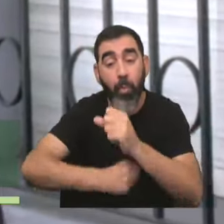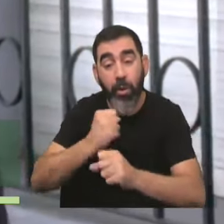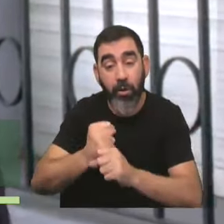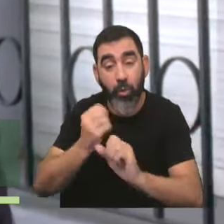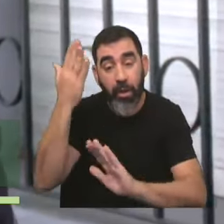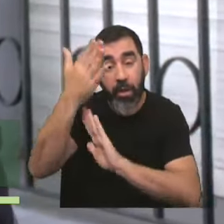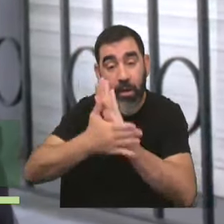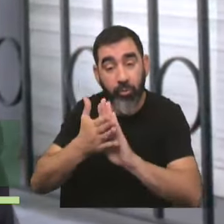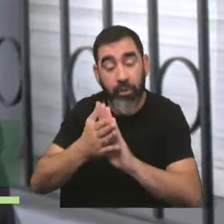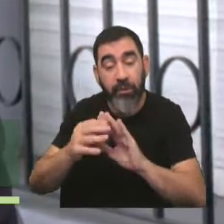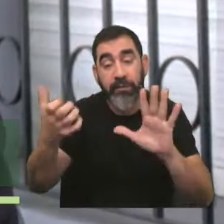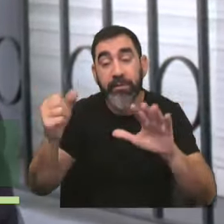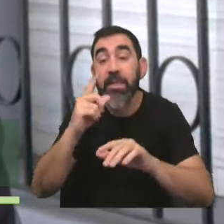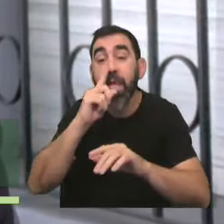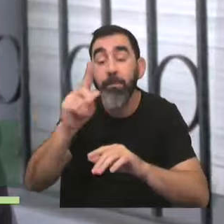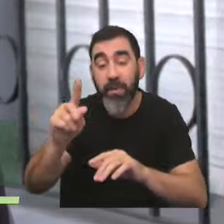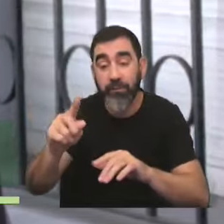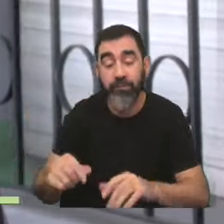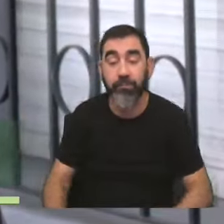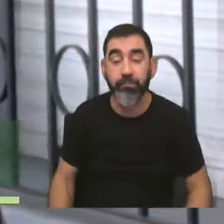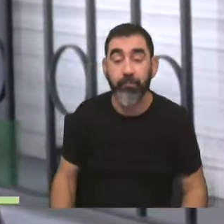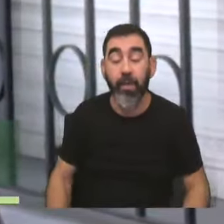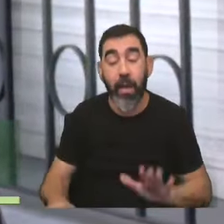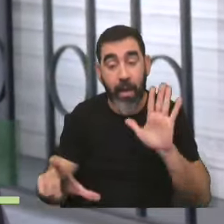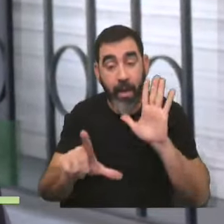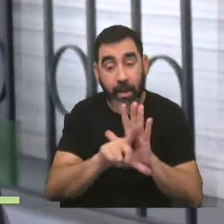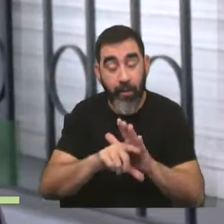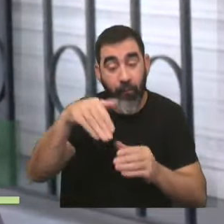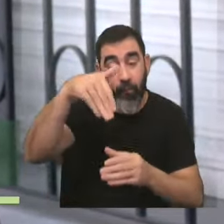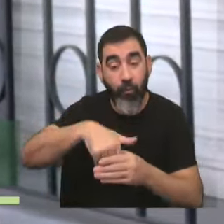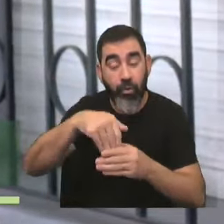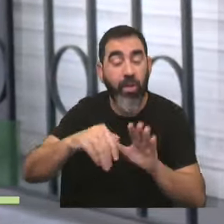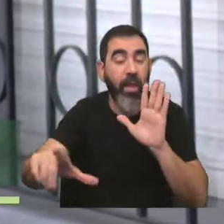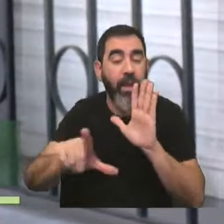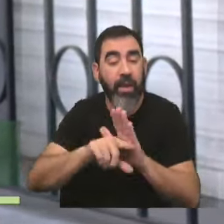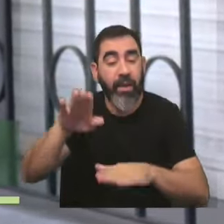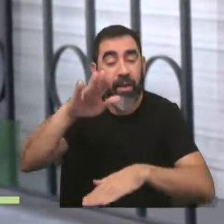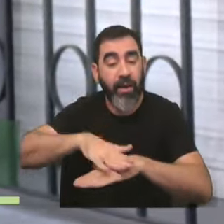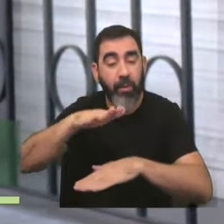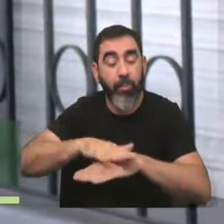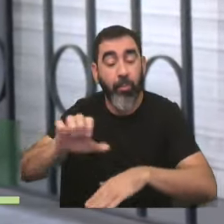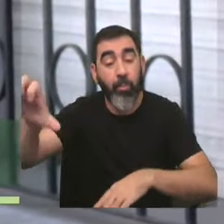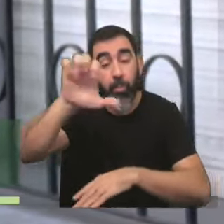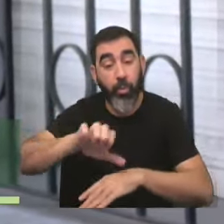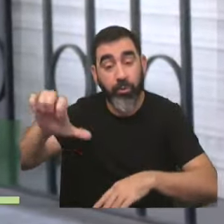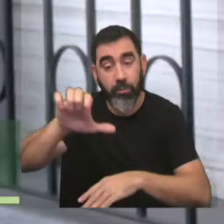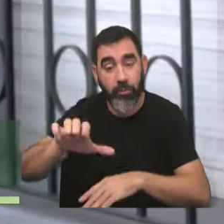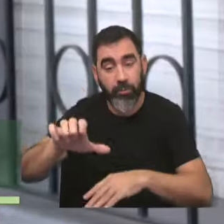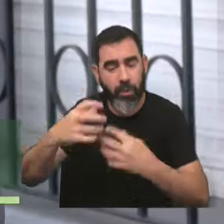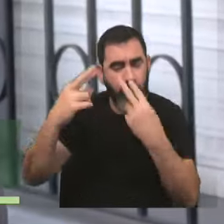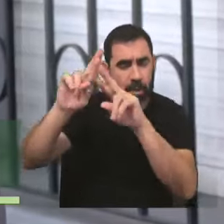nacional superaban los 60.000 después aquella ley que se votó que llamada ley de responsabilidad penal empresarial que fue muy